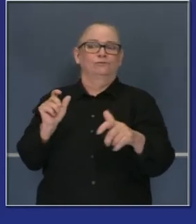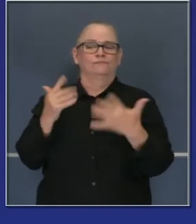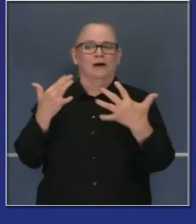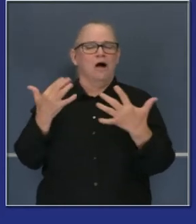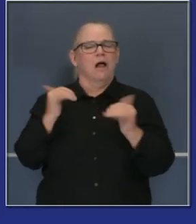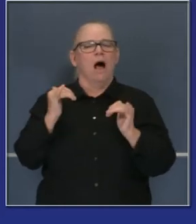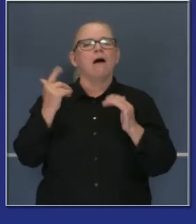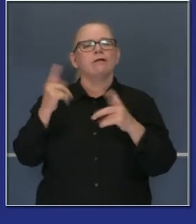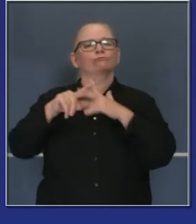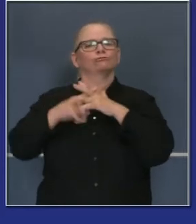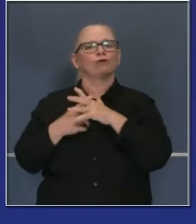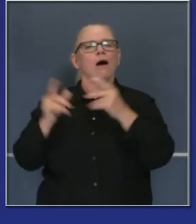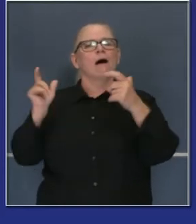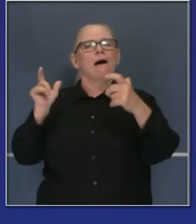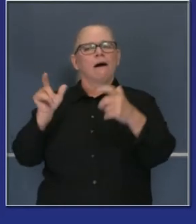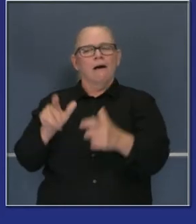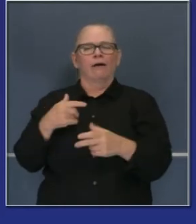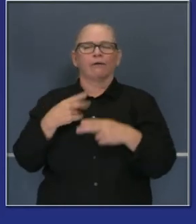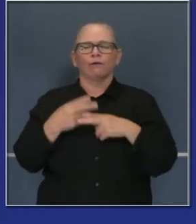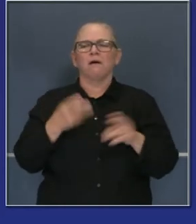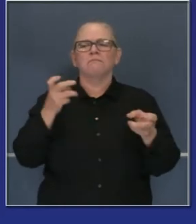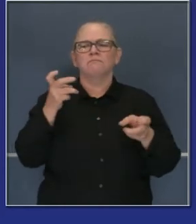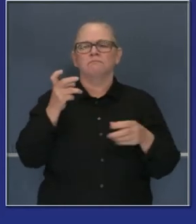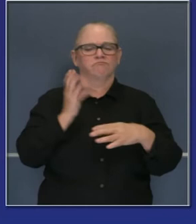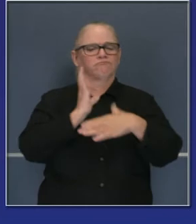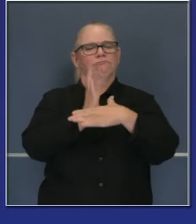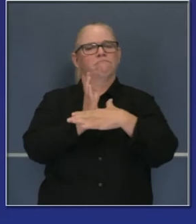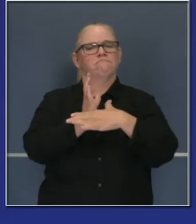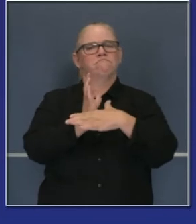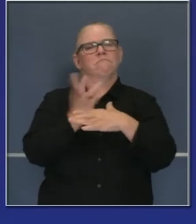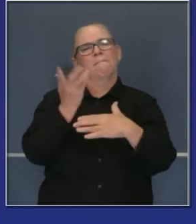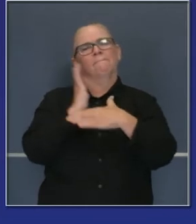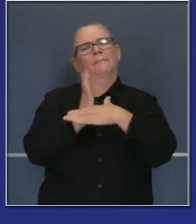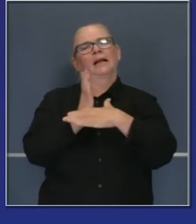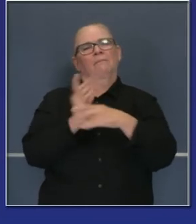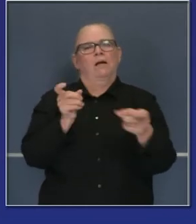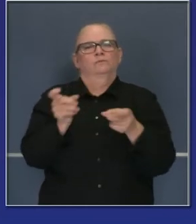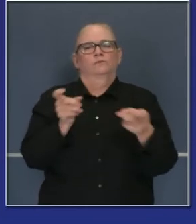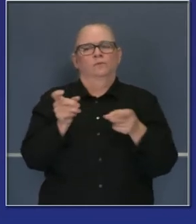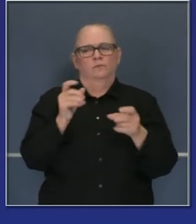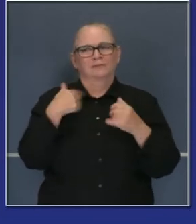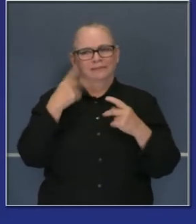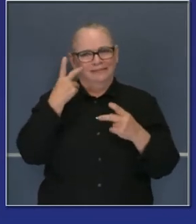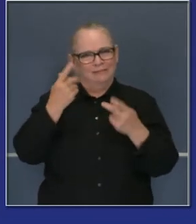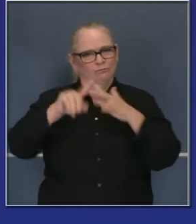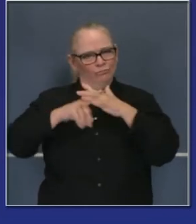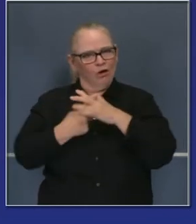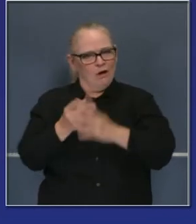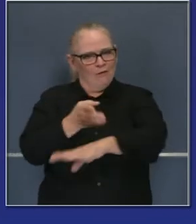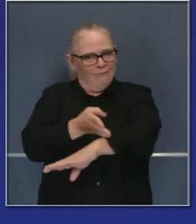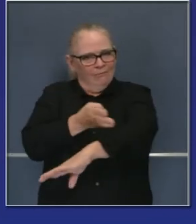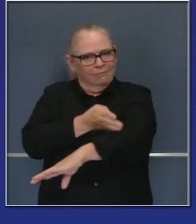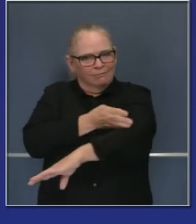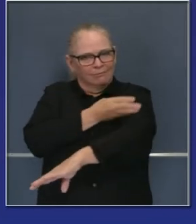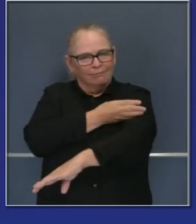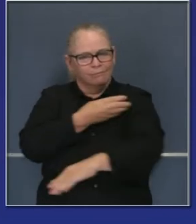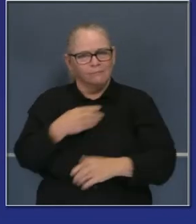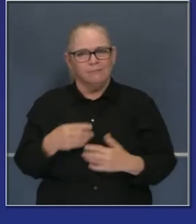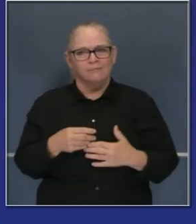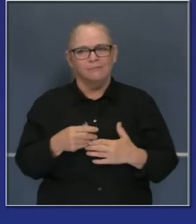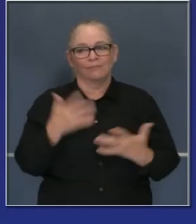el trabajo de supresiones por el contenido que se ha logrado y es un testimonio pues de que el fallo en el sistema